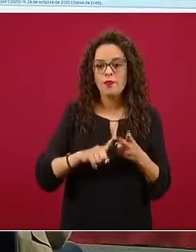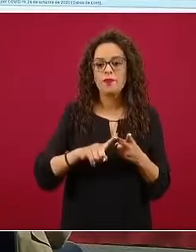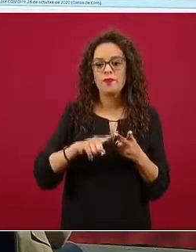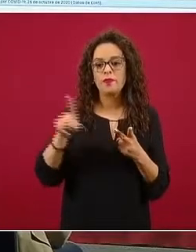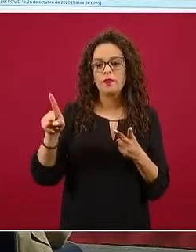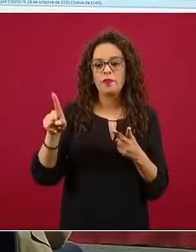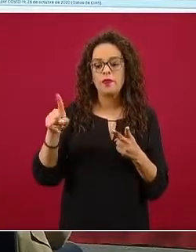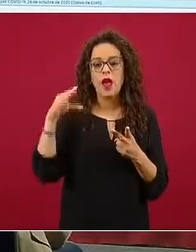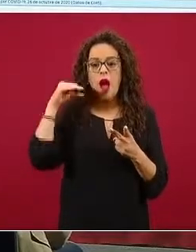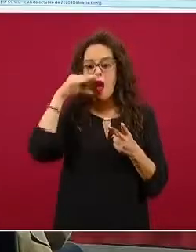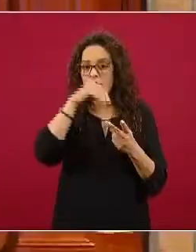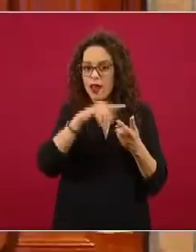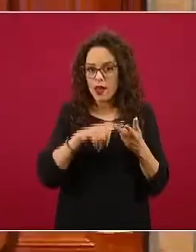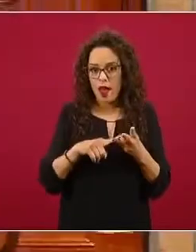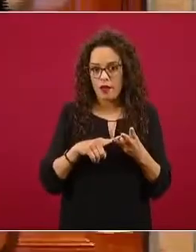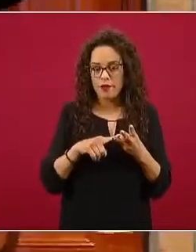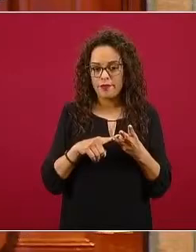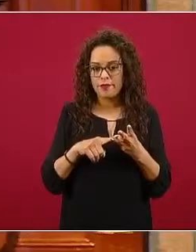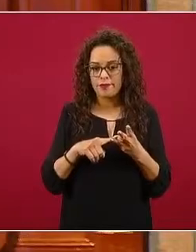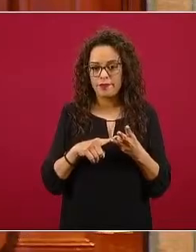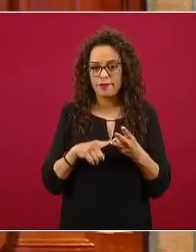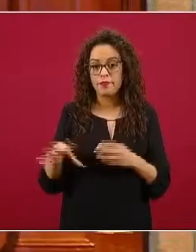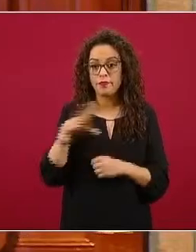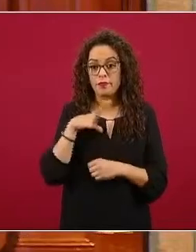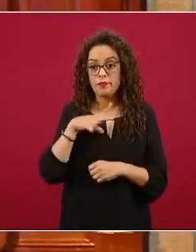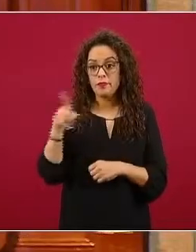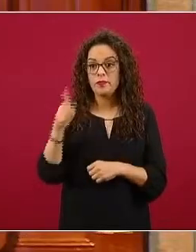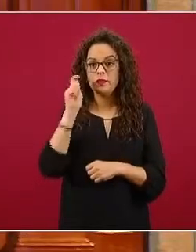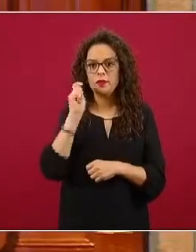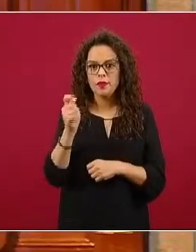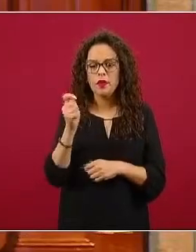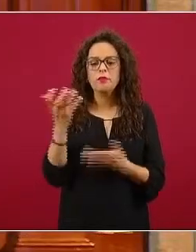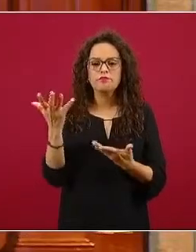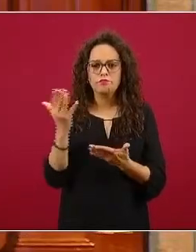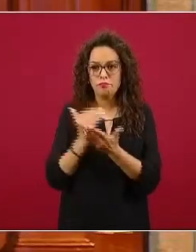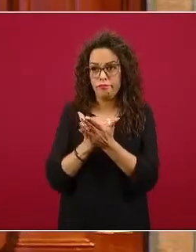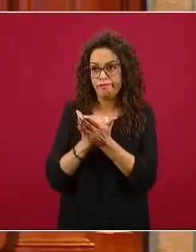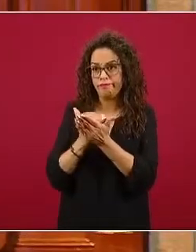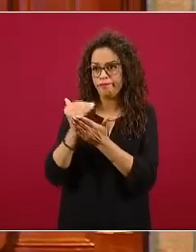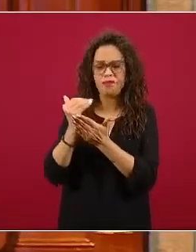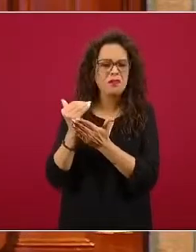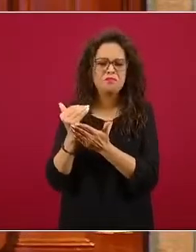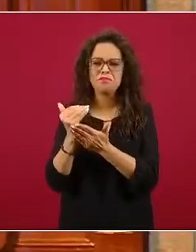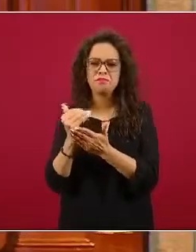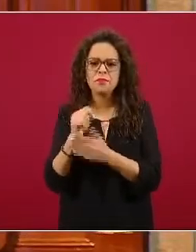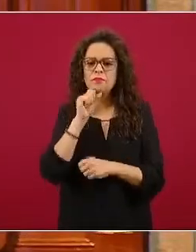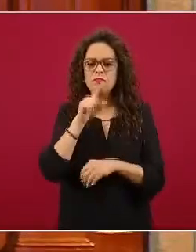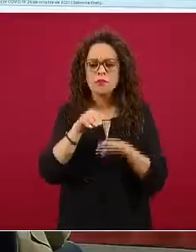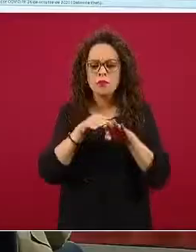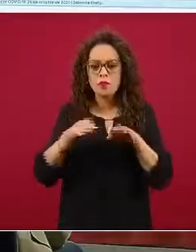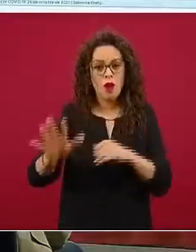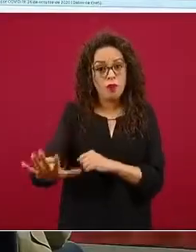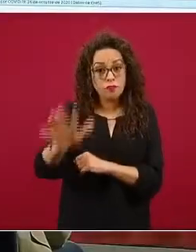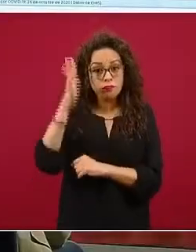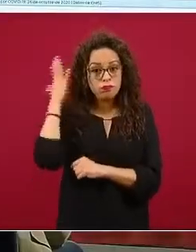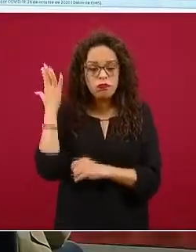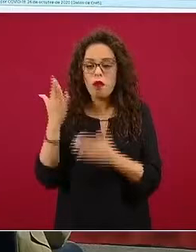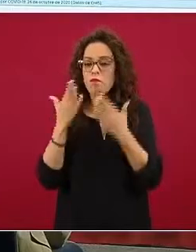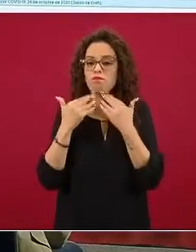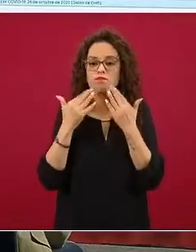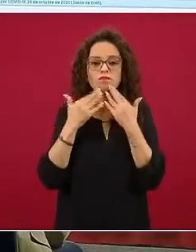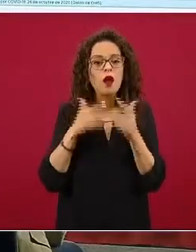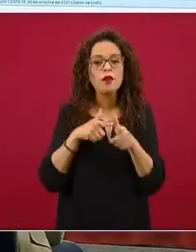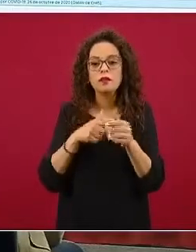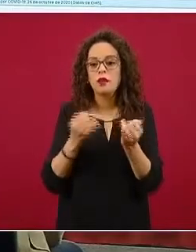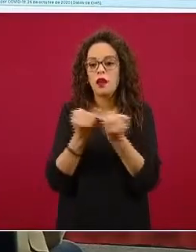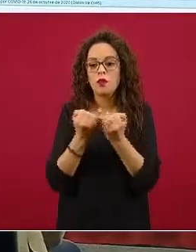comportamiento en todo caso todavía más basal, sin incrementos importantes, sin aceleraciones en sus